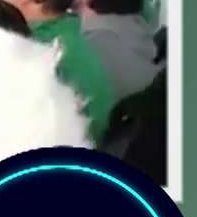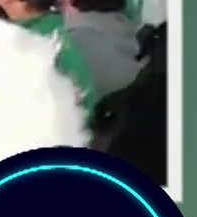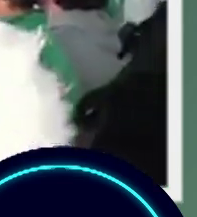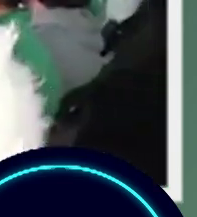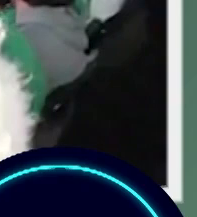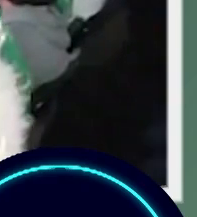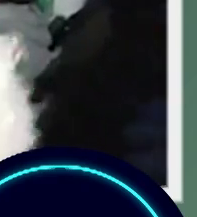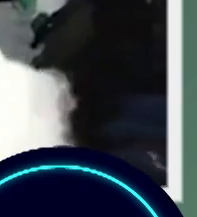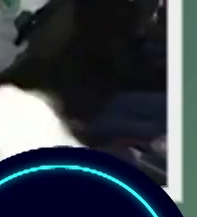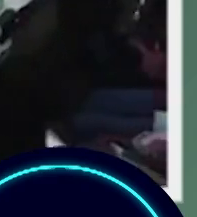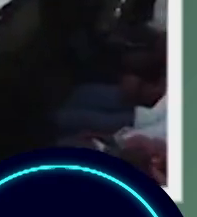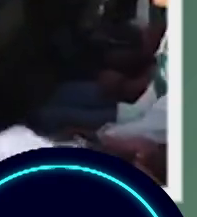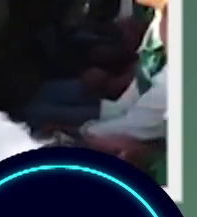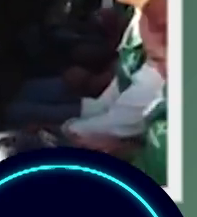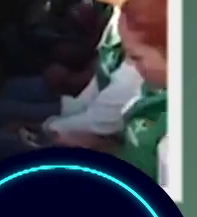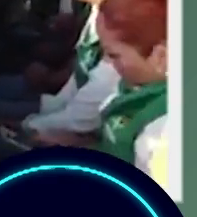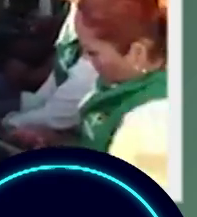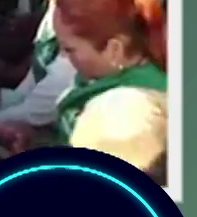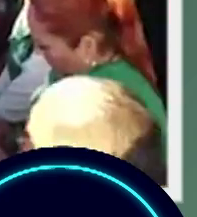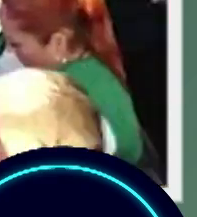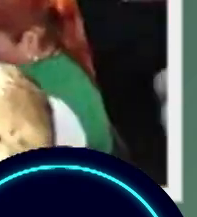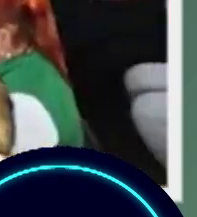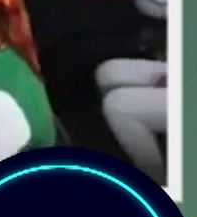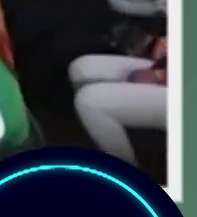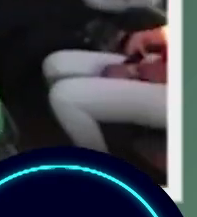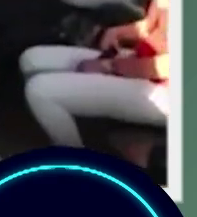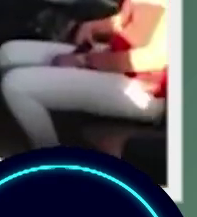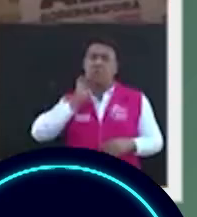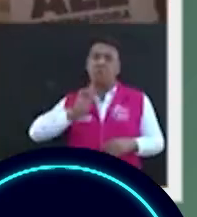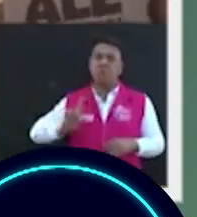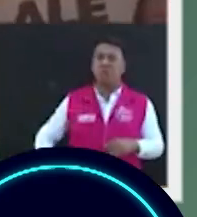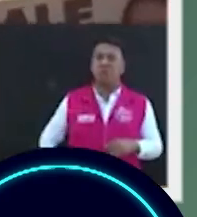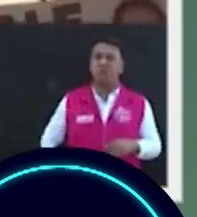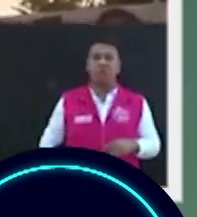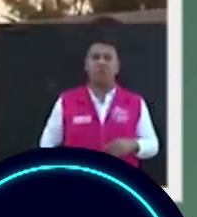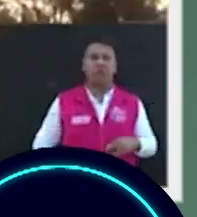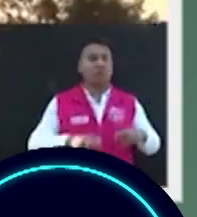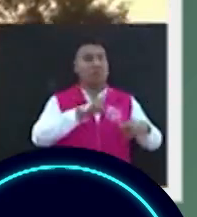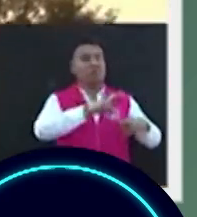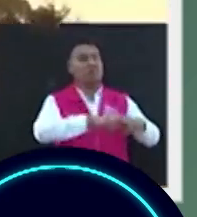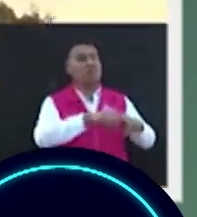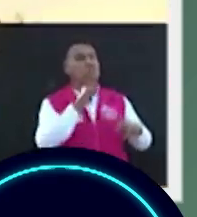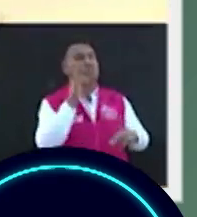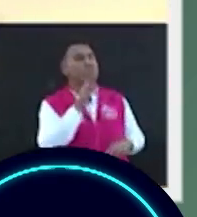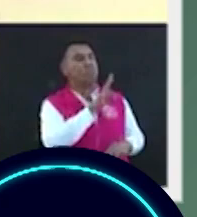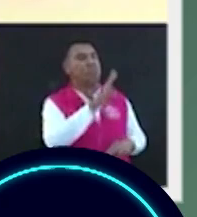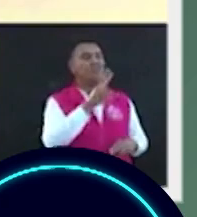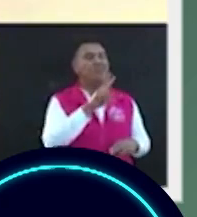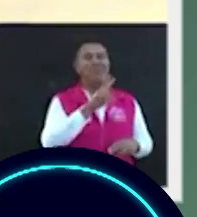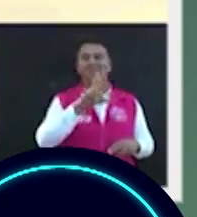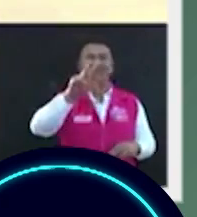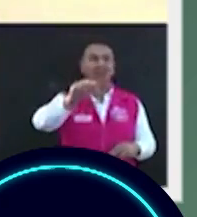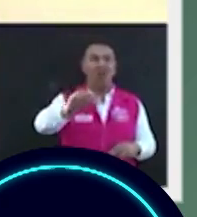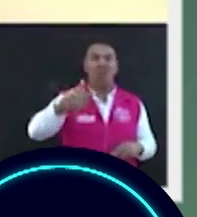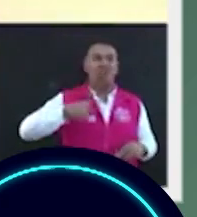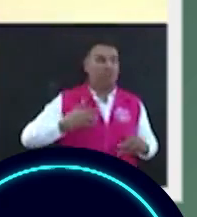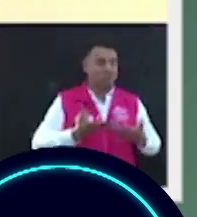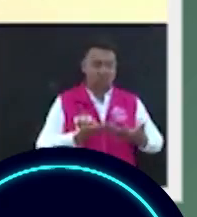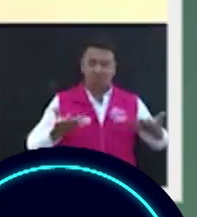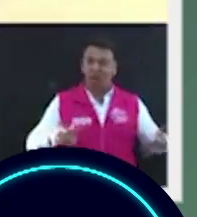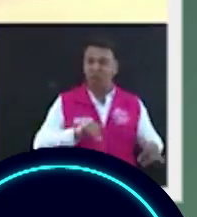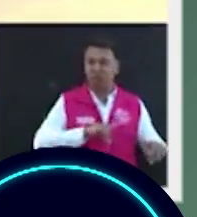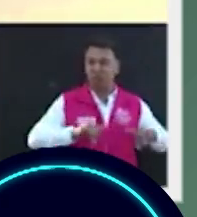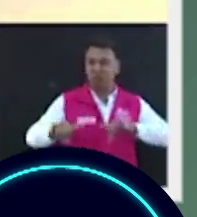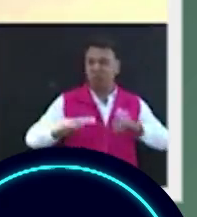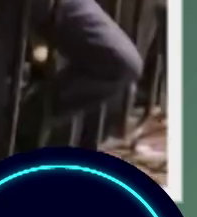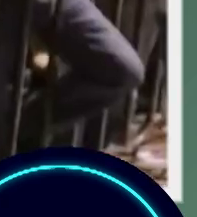se llama San Mateo Atenco, que conozco muy bien. Tenía menos de la mitad de personas, de las sillas que llevaron en su